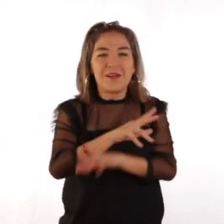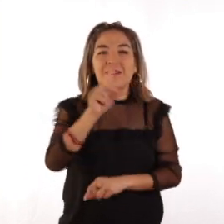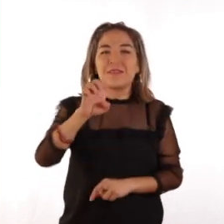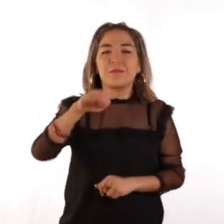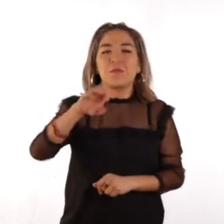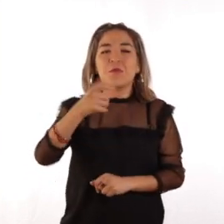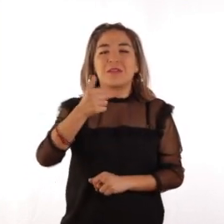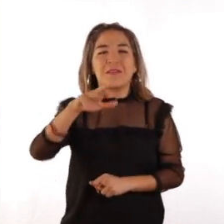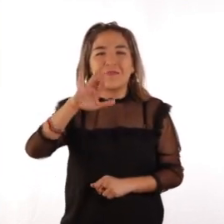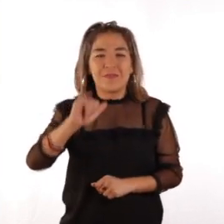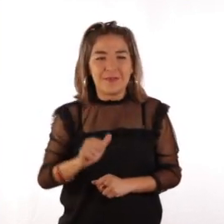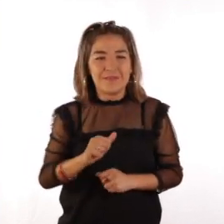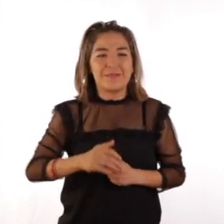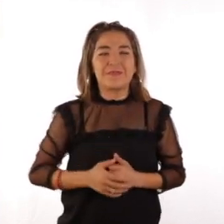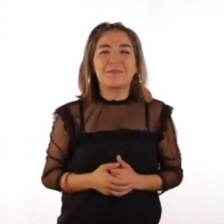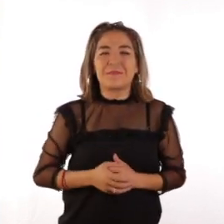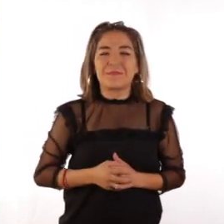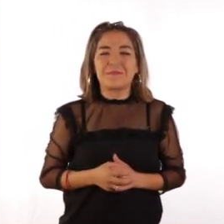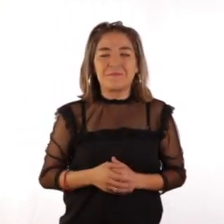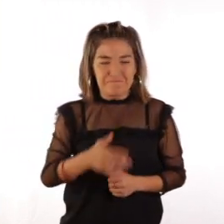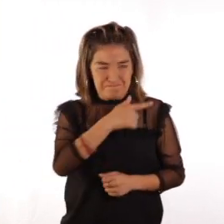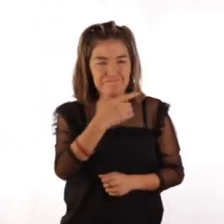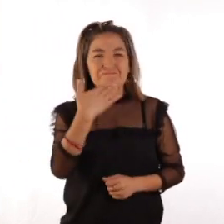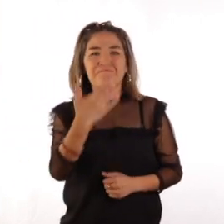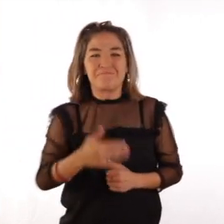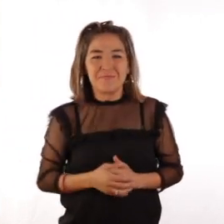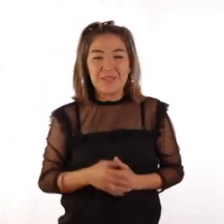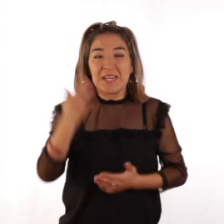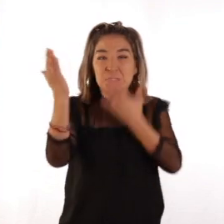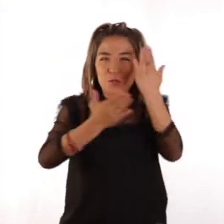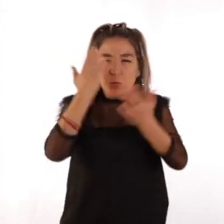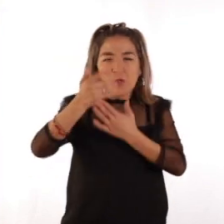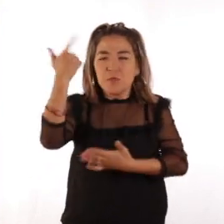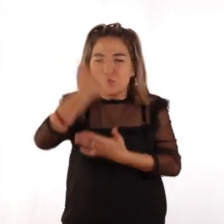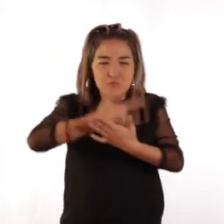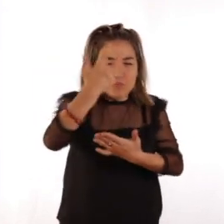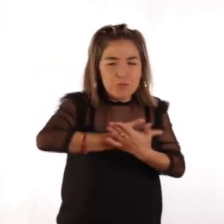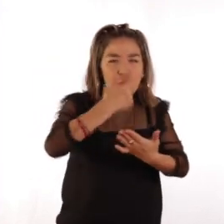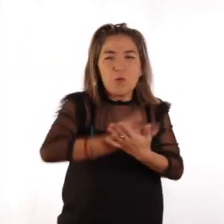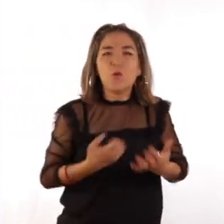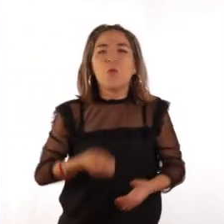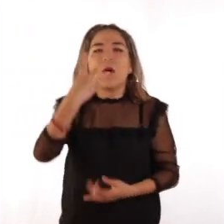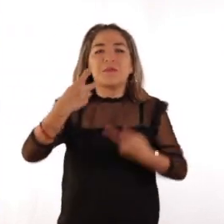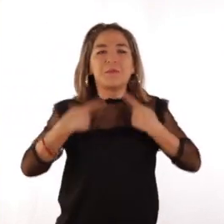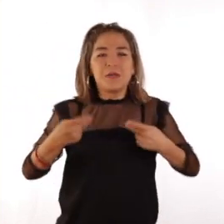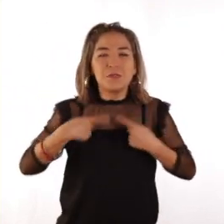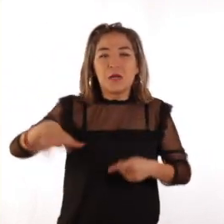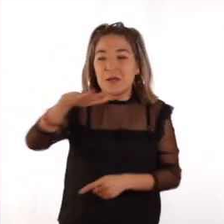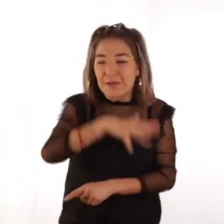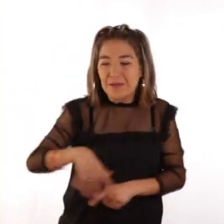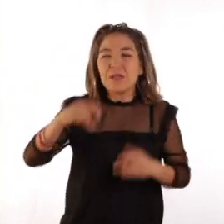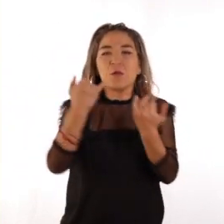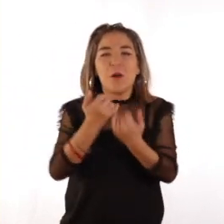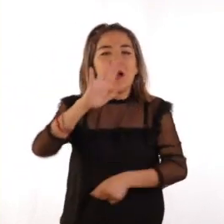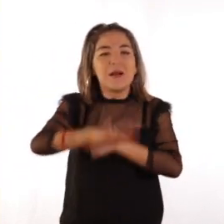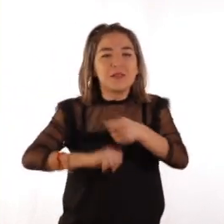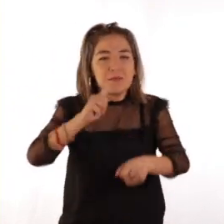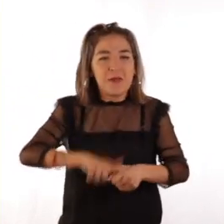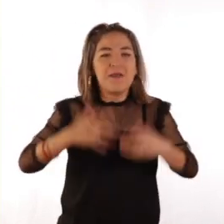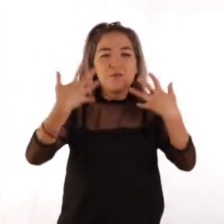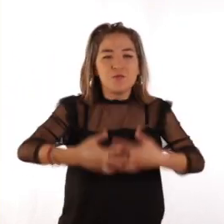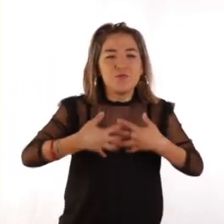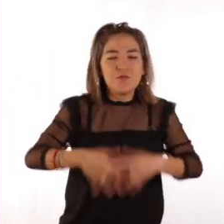evolución. Demografía. Muy bien. Estudio de los datos cuantitativos de la población, de los recursos naturales